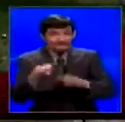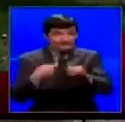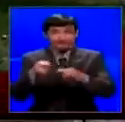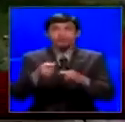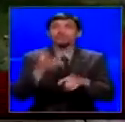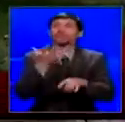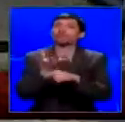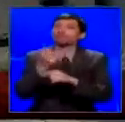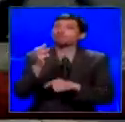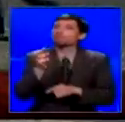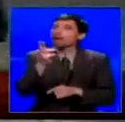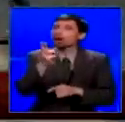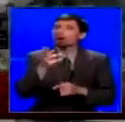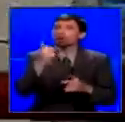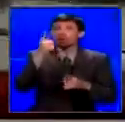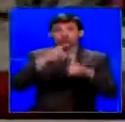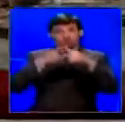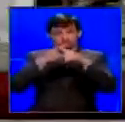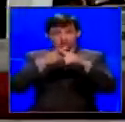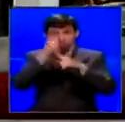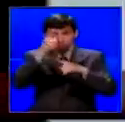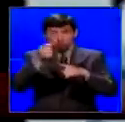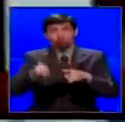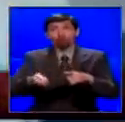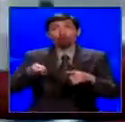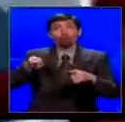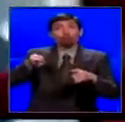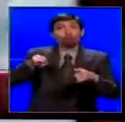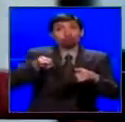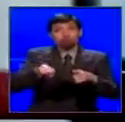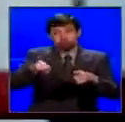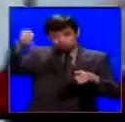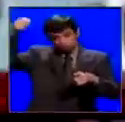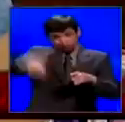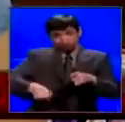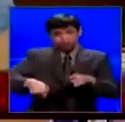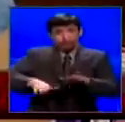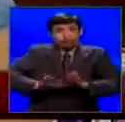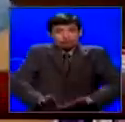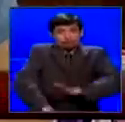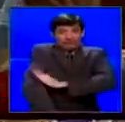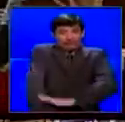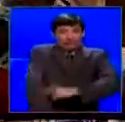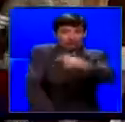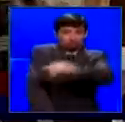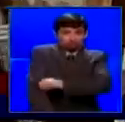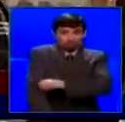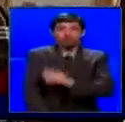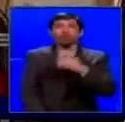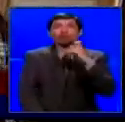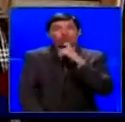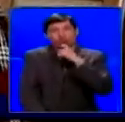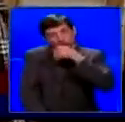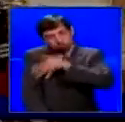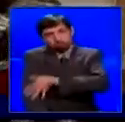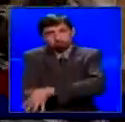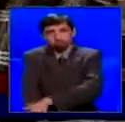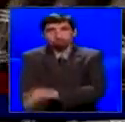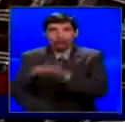ocurrió lo peor. El arma cortopunzante impactó en la pierna de una de ellas. Corrió sangre, sí. Porque como le pegó el toque